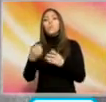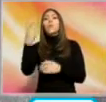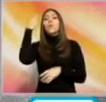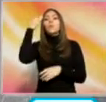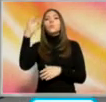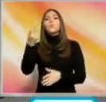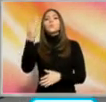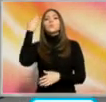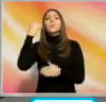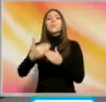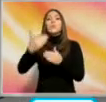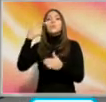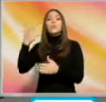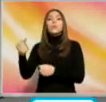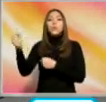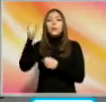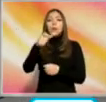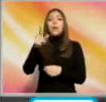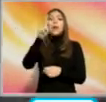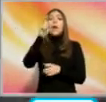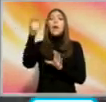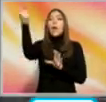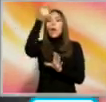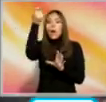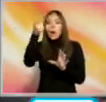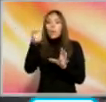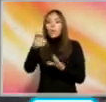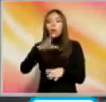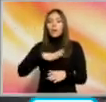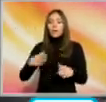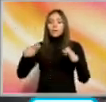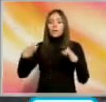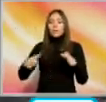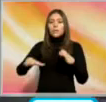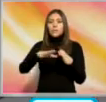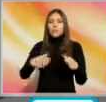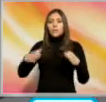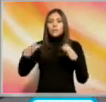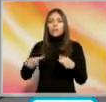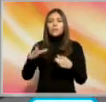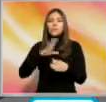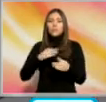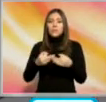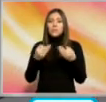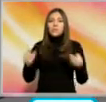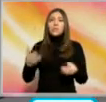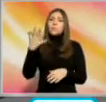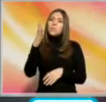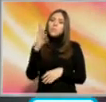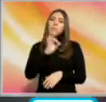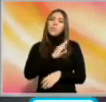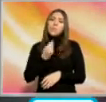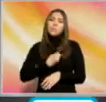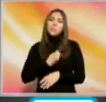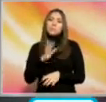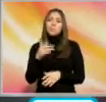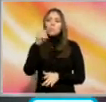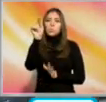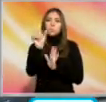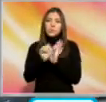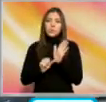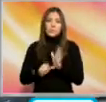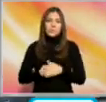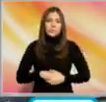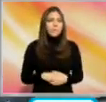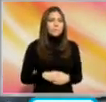Claro. o depende si lo hidrataste, si tenías la base, digamos, pero sí, ya un mes cuando mucho sí termina Cuando de mucho. secarse, exactamente. ¿Qué hacemos